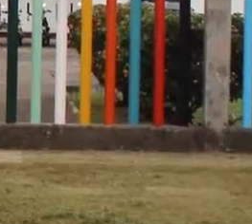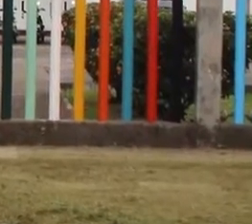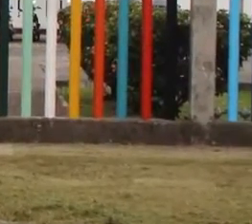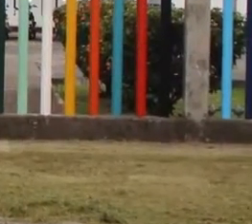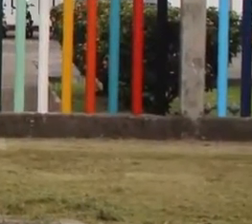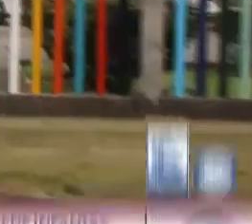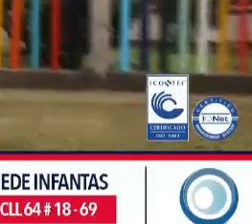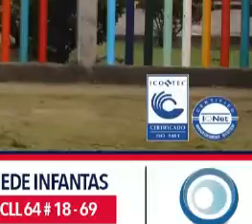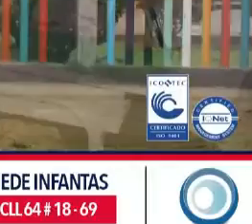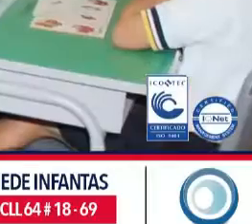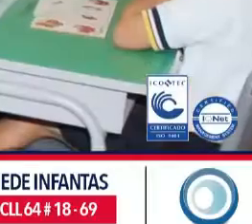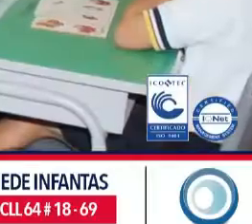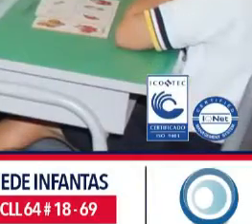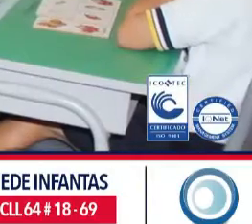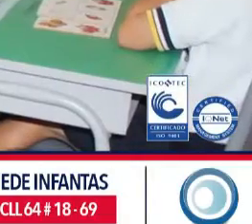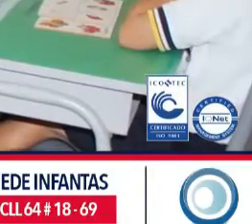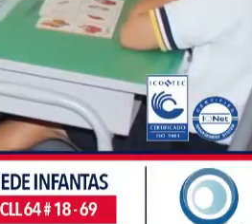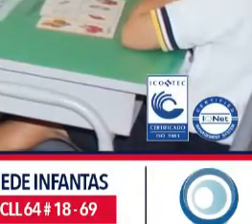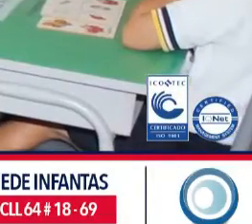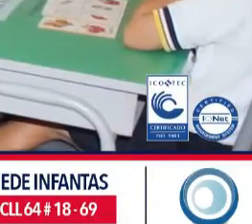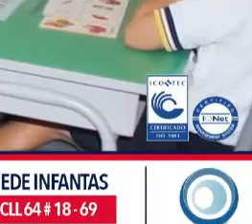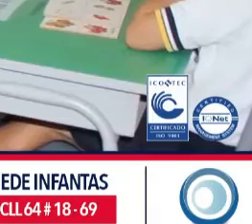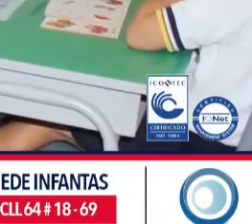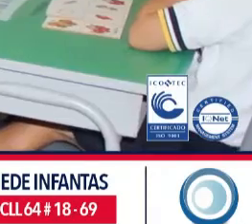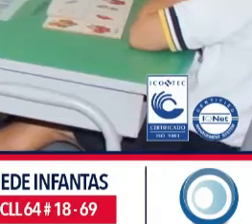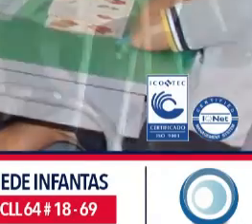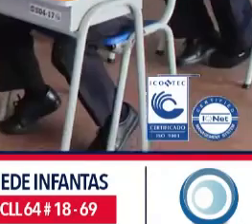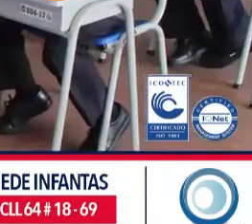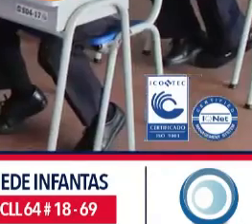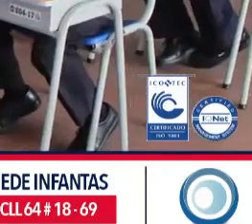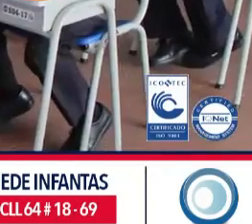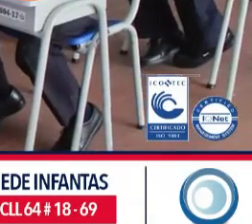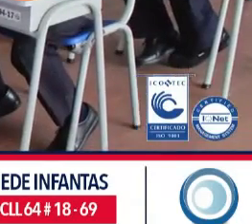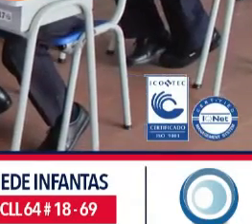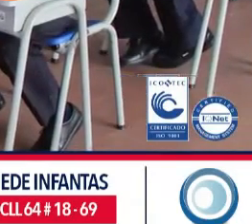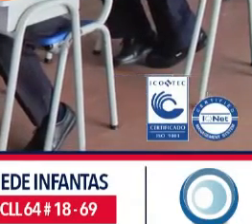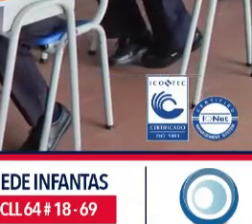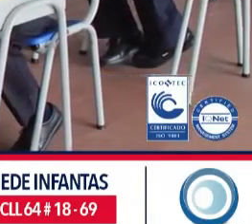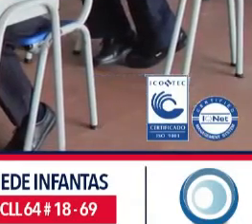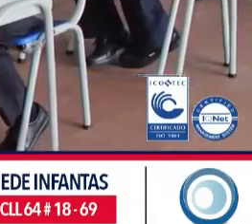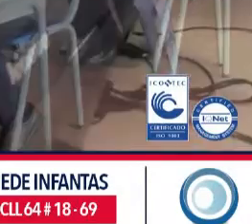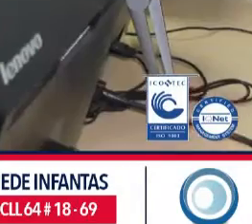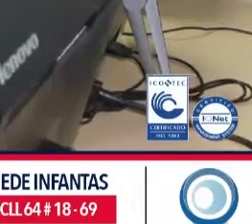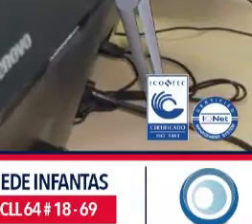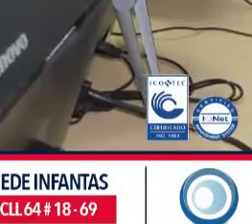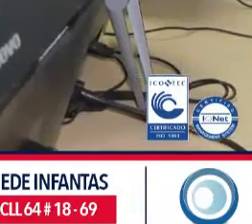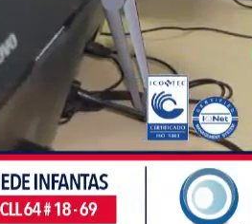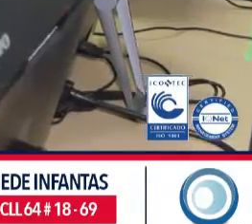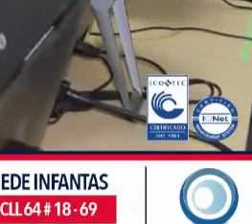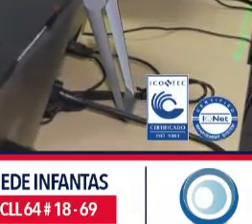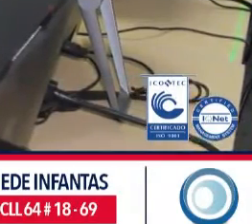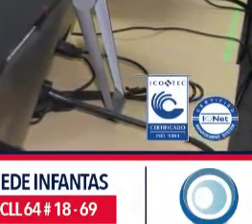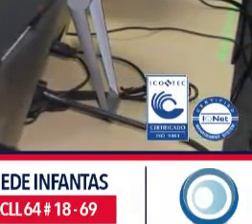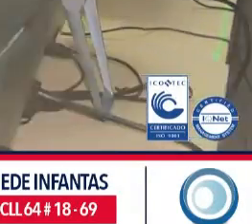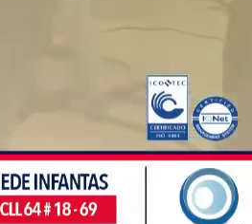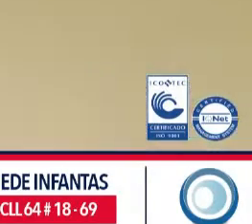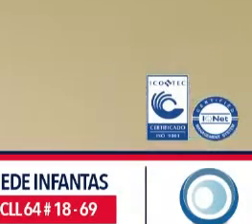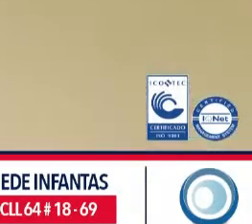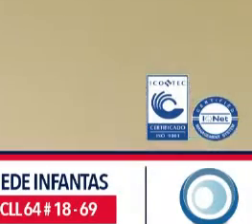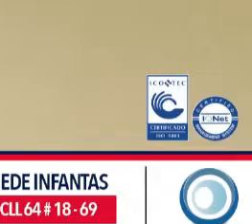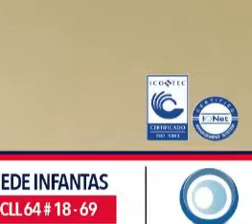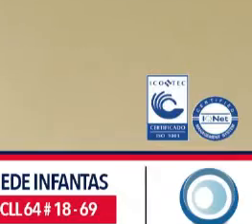la institución educativa infantas inscripciones abiertas para preescolar primaria y secundaria estamos comprometidos con el